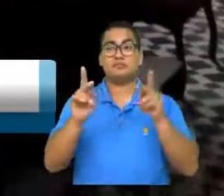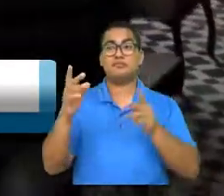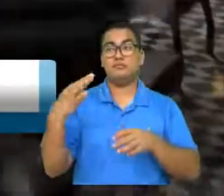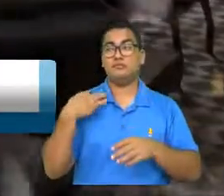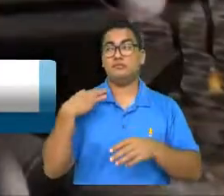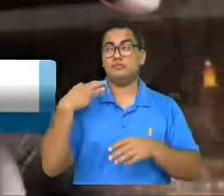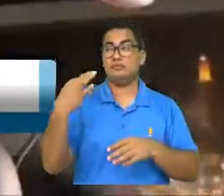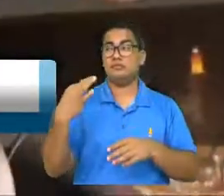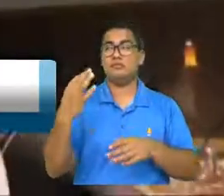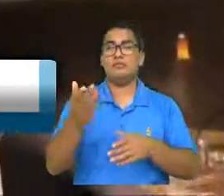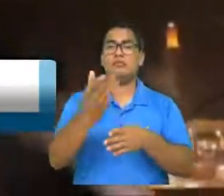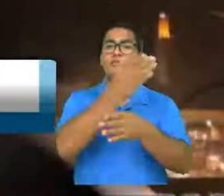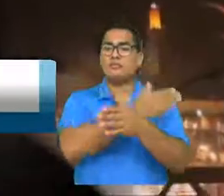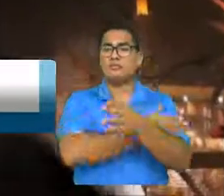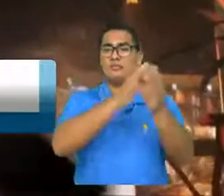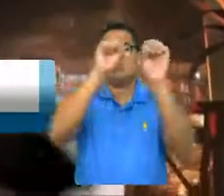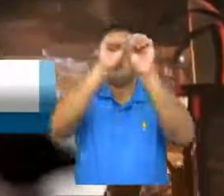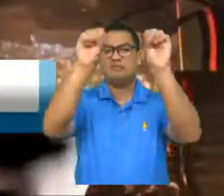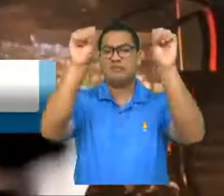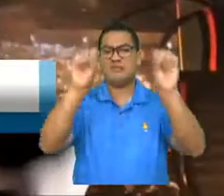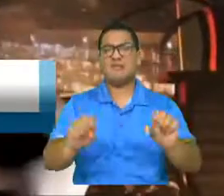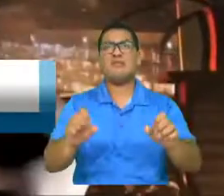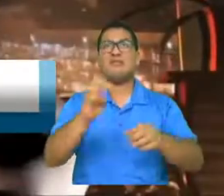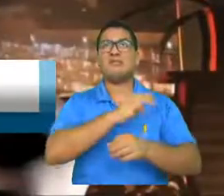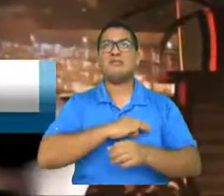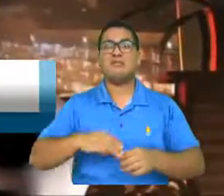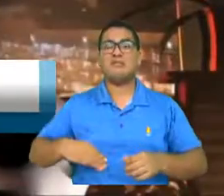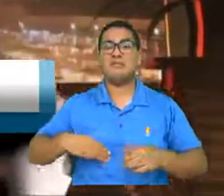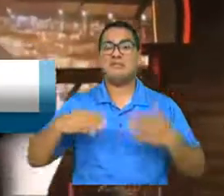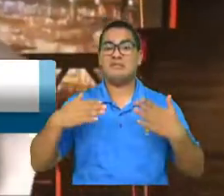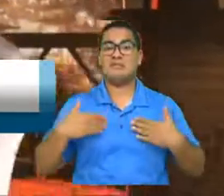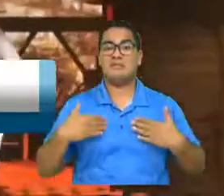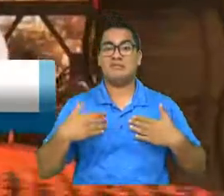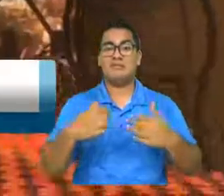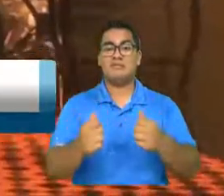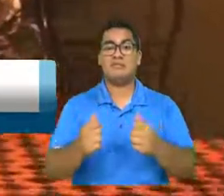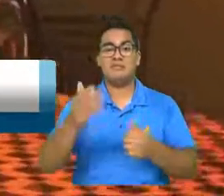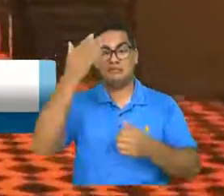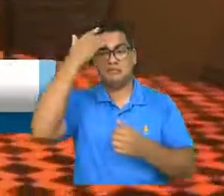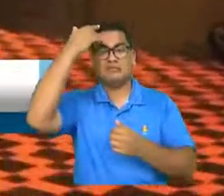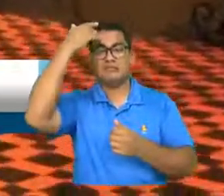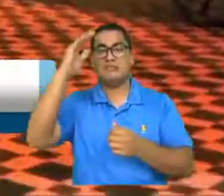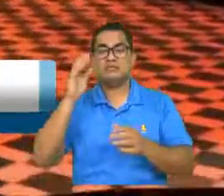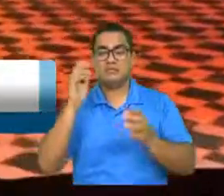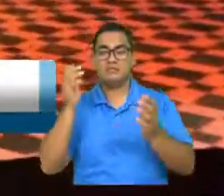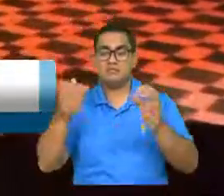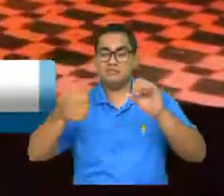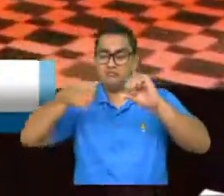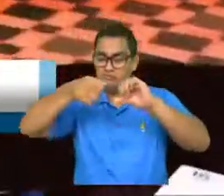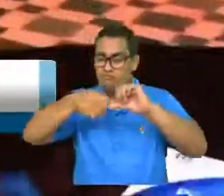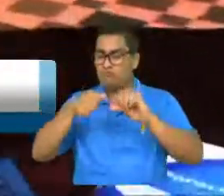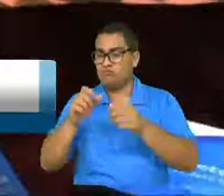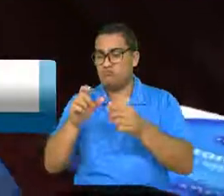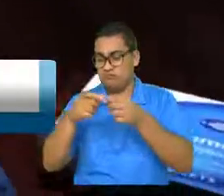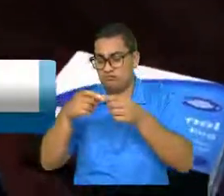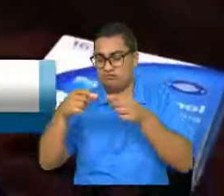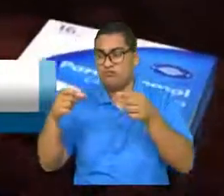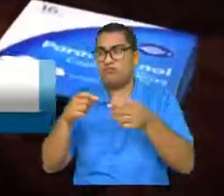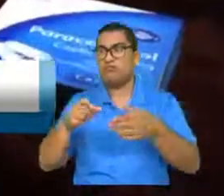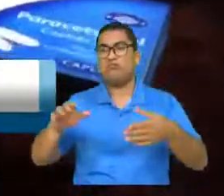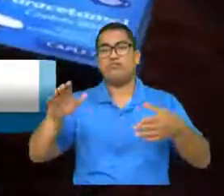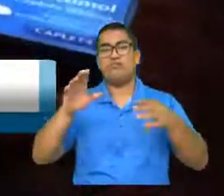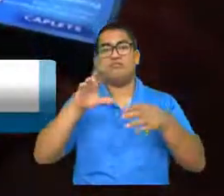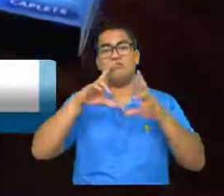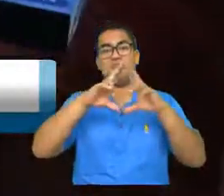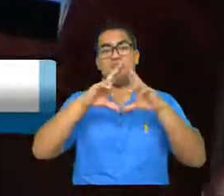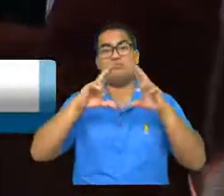debidamente capacitados, me imagino, por el Ministerio de Salud para saber hacer esta prueba. Claro, los colaboradores voluntarios están en todo el